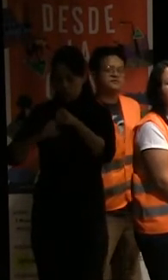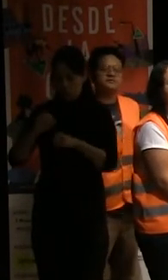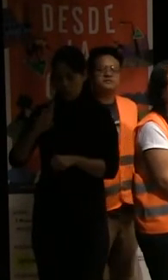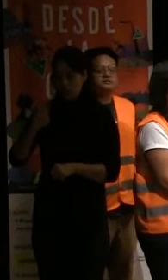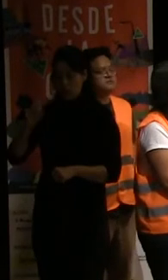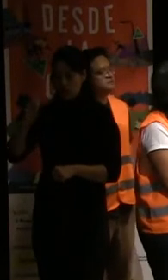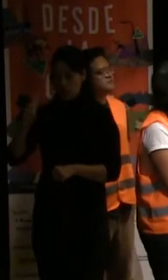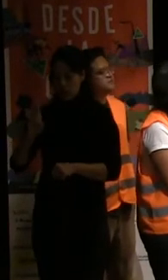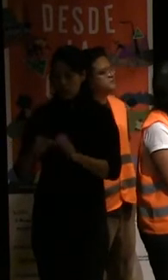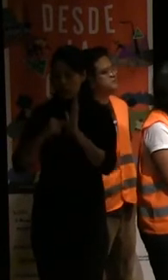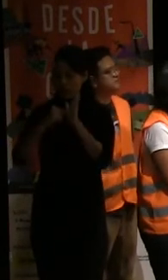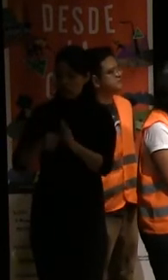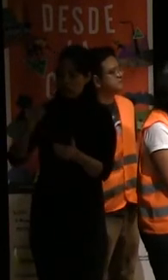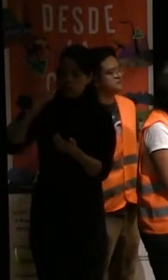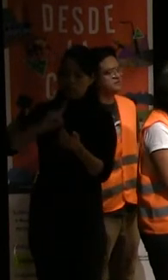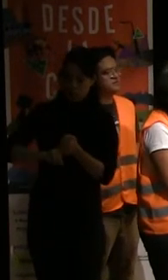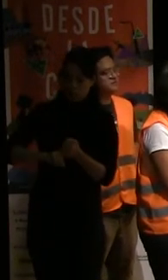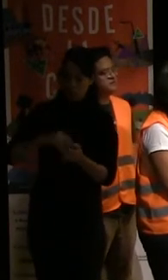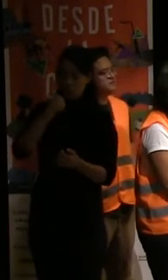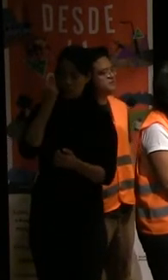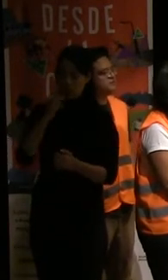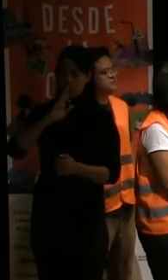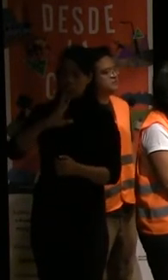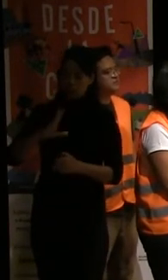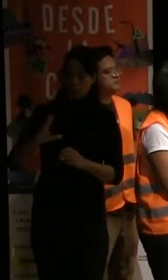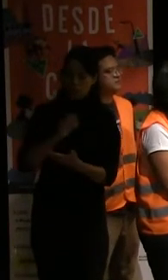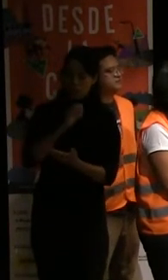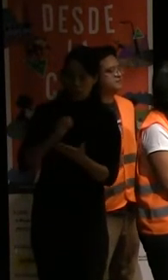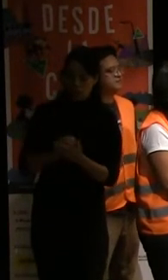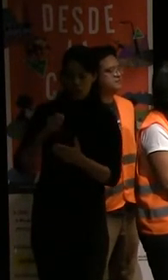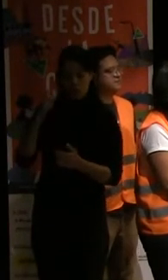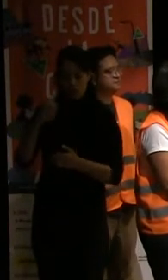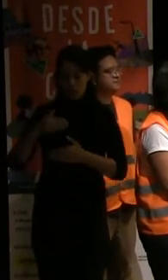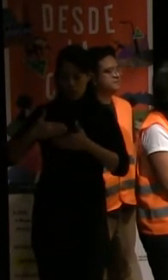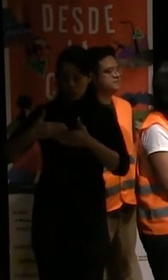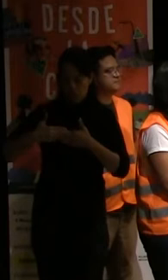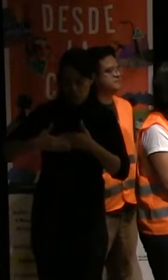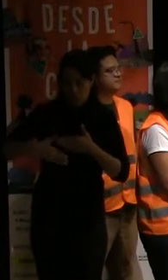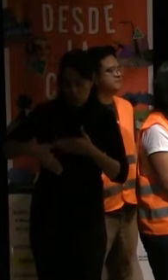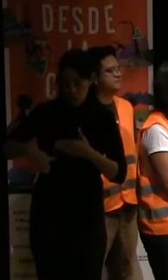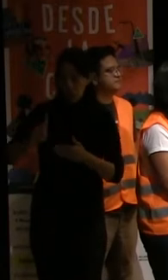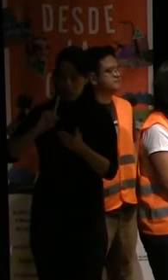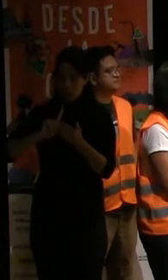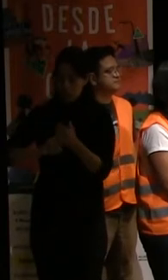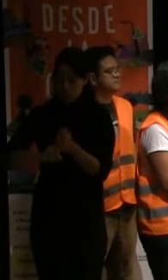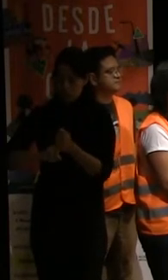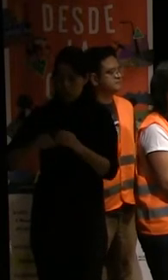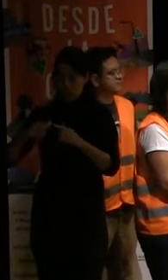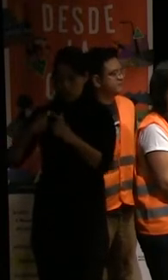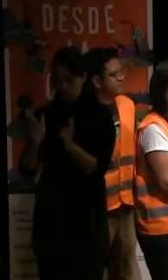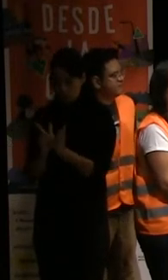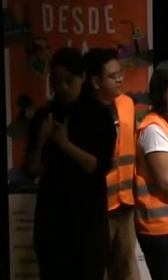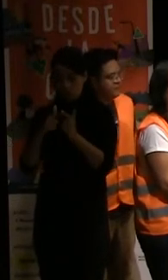también congruente hacia adentro entonces lo que queremos que mejoren la ciudad es un proceso que tiene que seguir mejorando hacia dentro de los colectivos y las